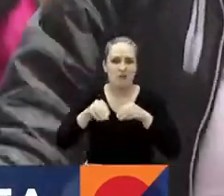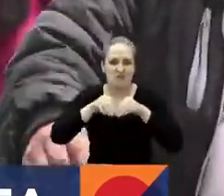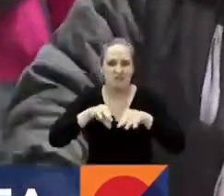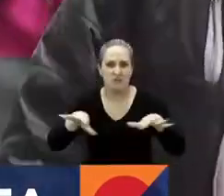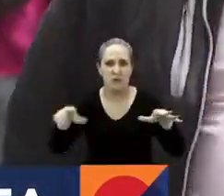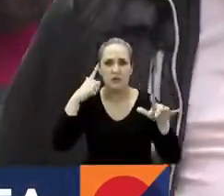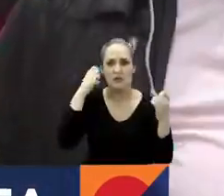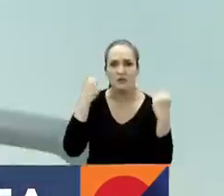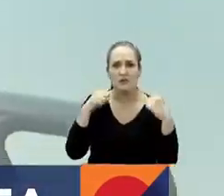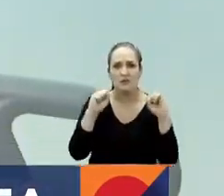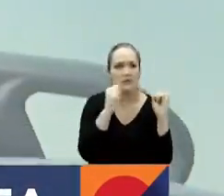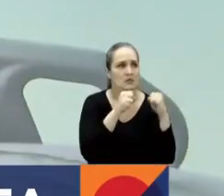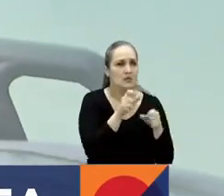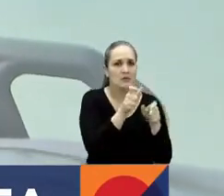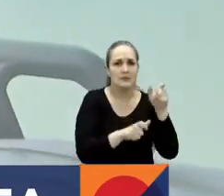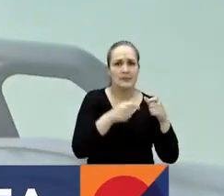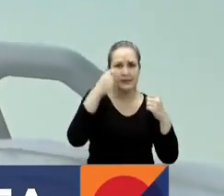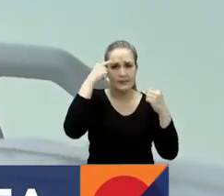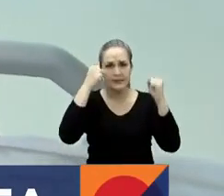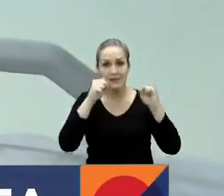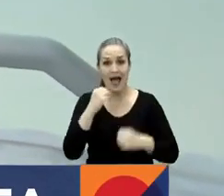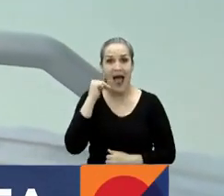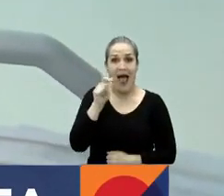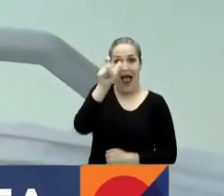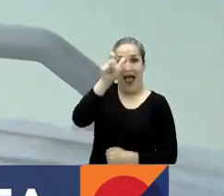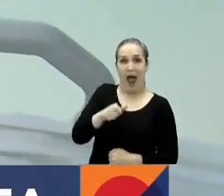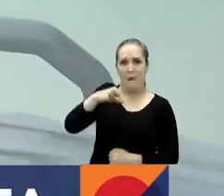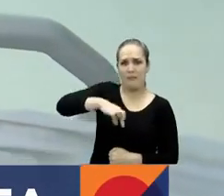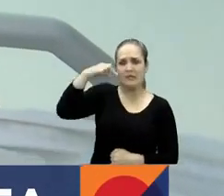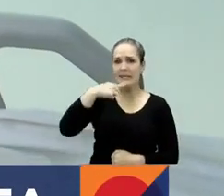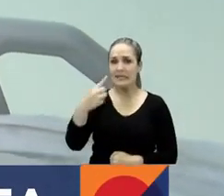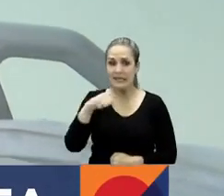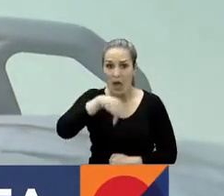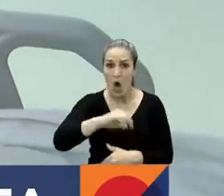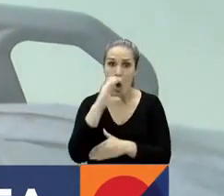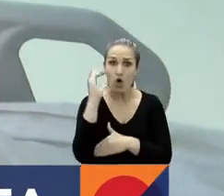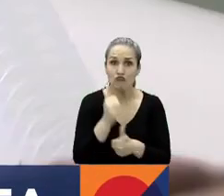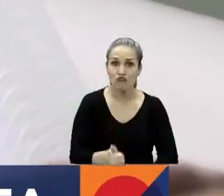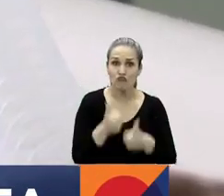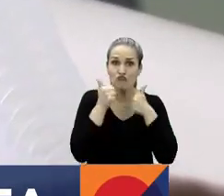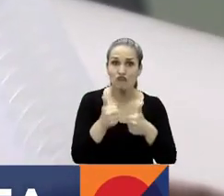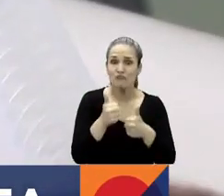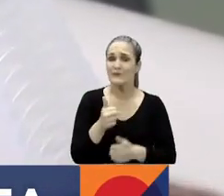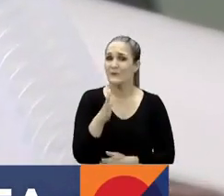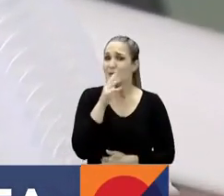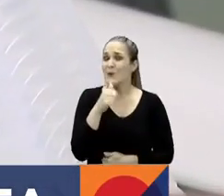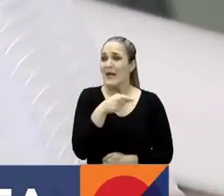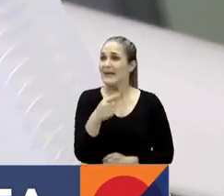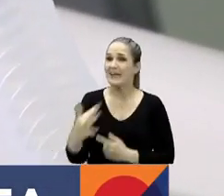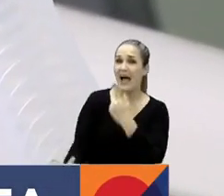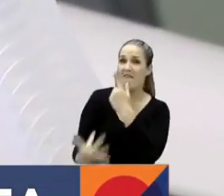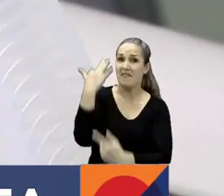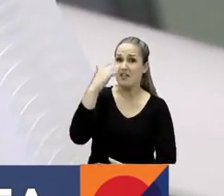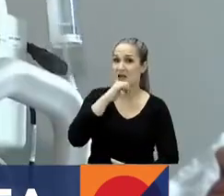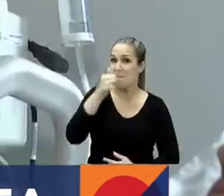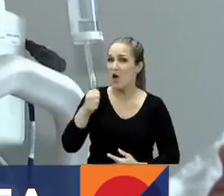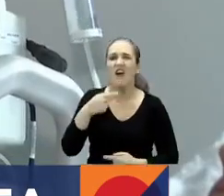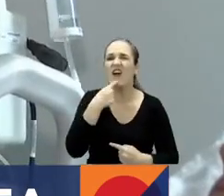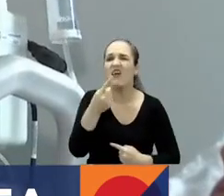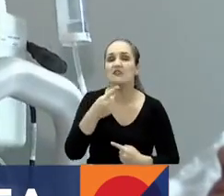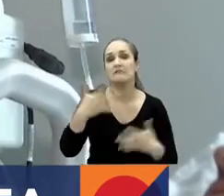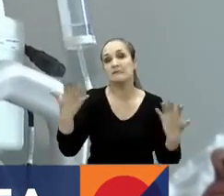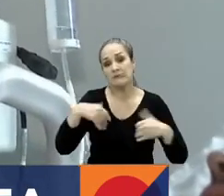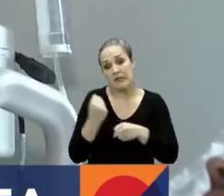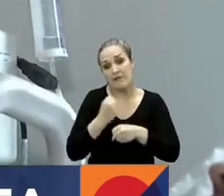algunos epidemiólogos como Diana Higuera, el seguimiento en el país no es el adecuado. Y ha dicho que, abro comillas, tenemos mucho que